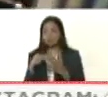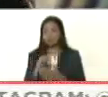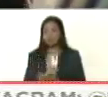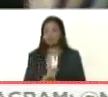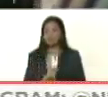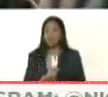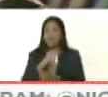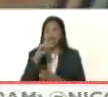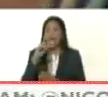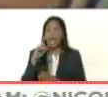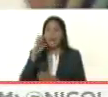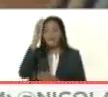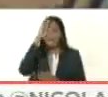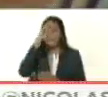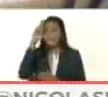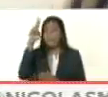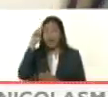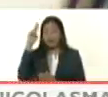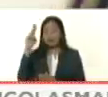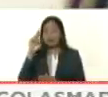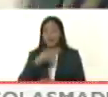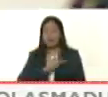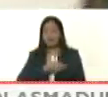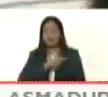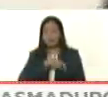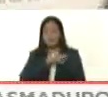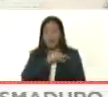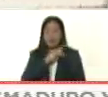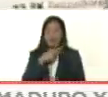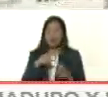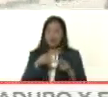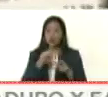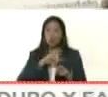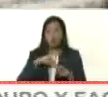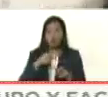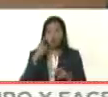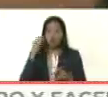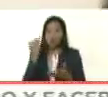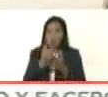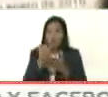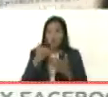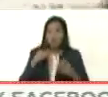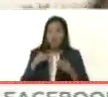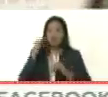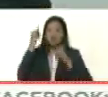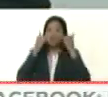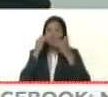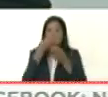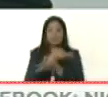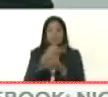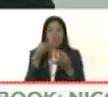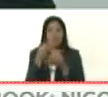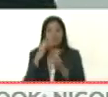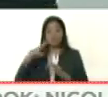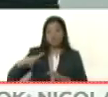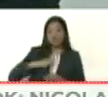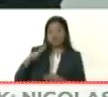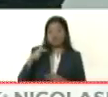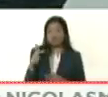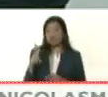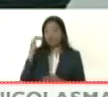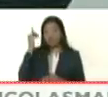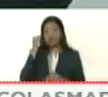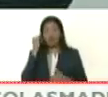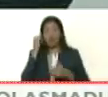Madrid. Tenemos información de personas que estuvieron en esa fiesta que, de manera opípara, de manera lujosa, Betancur le